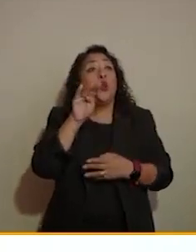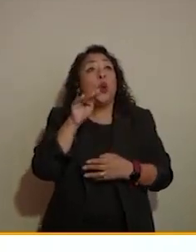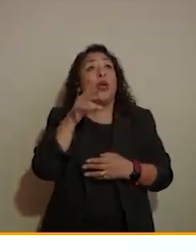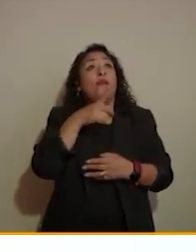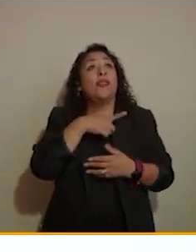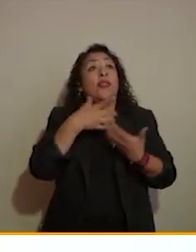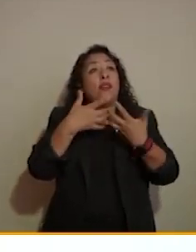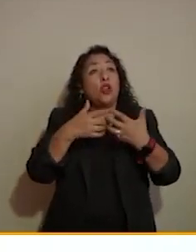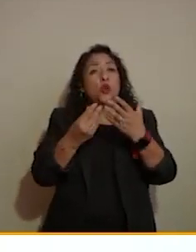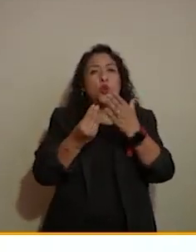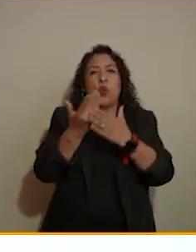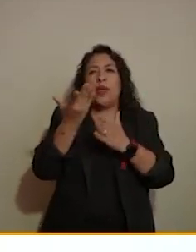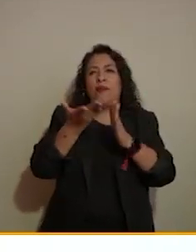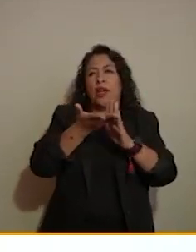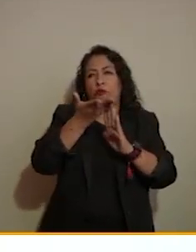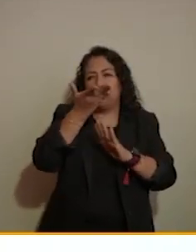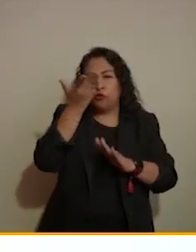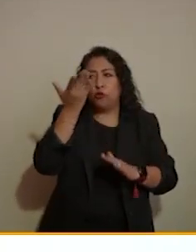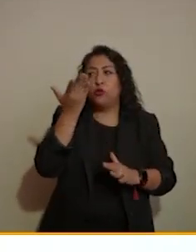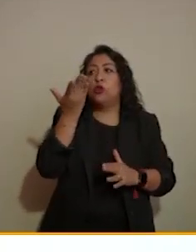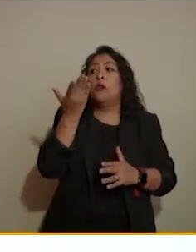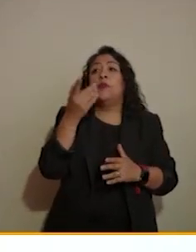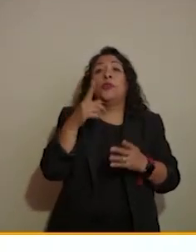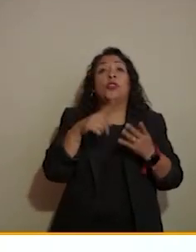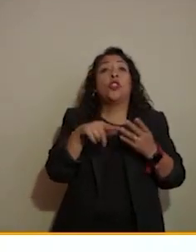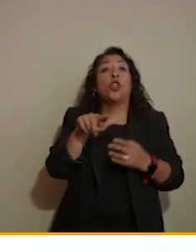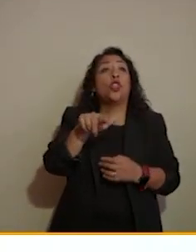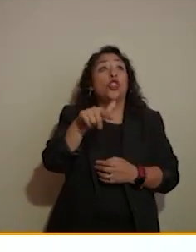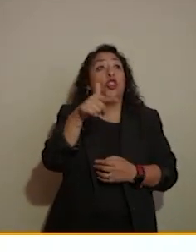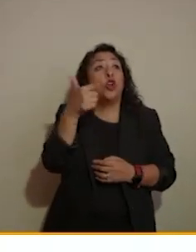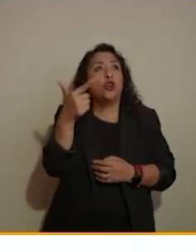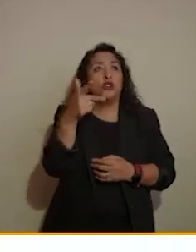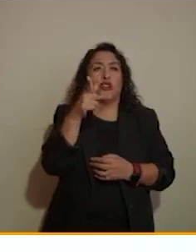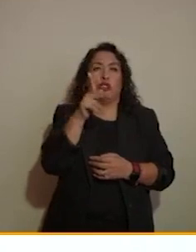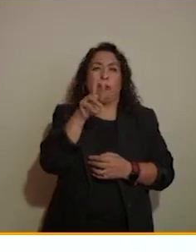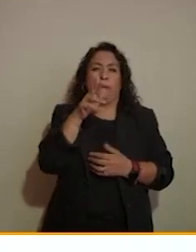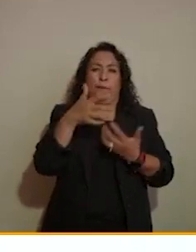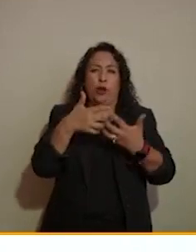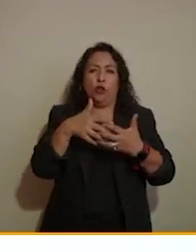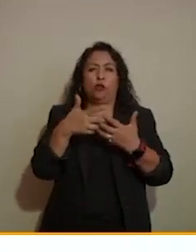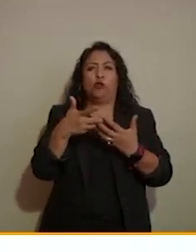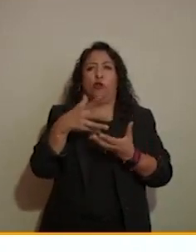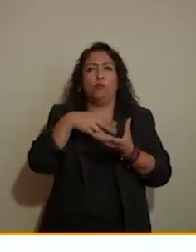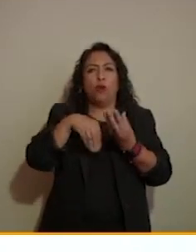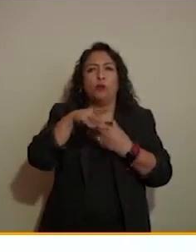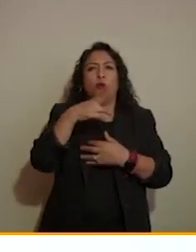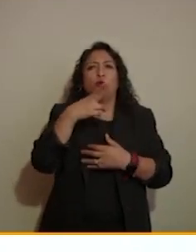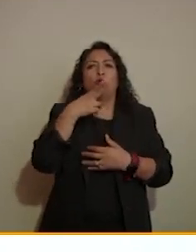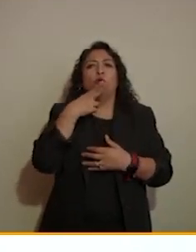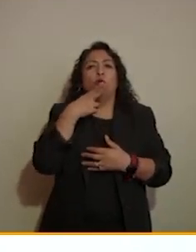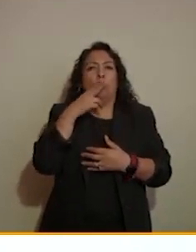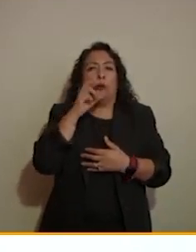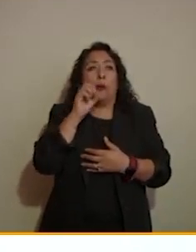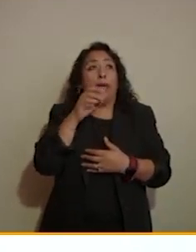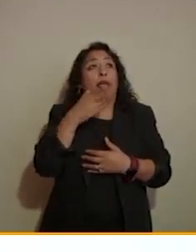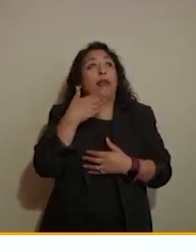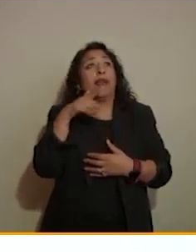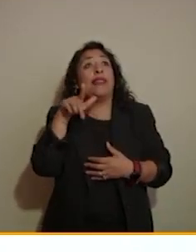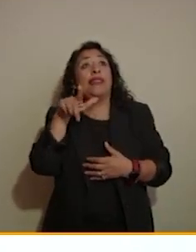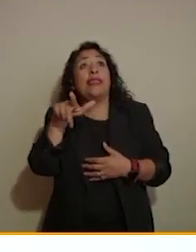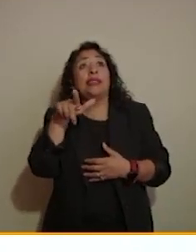industria, innovación e infraestructura, el 12, de producción y consumo sostenible, y el 17, el